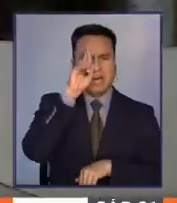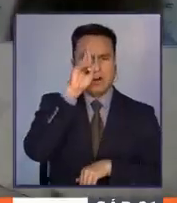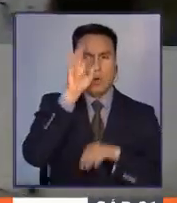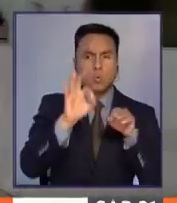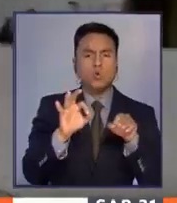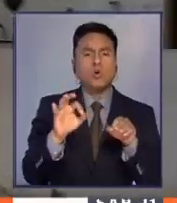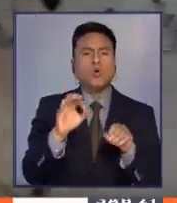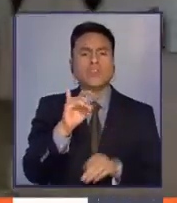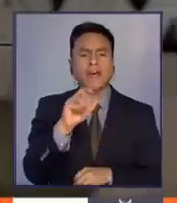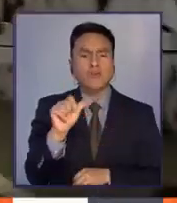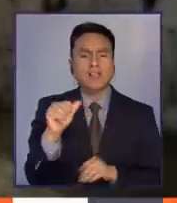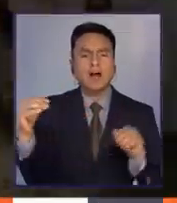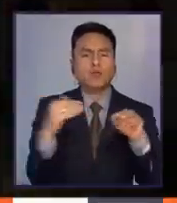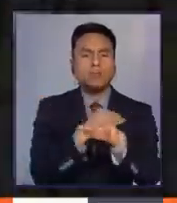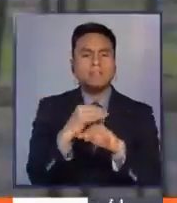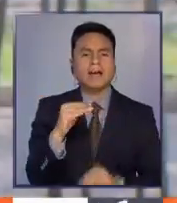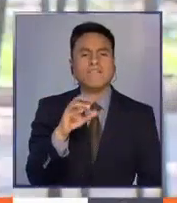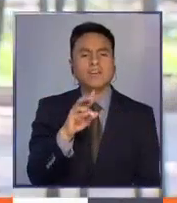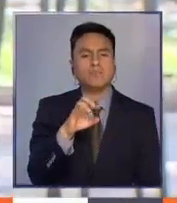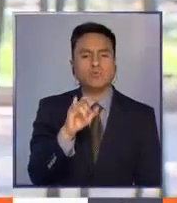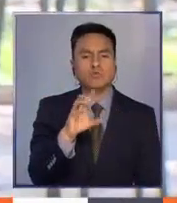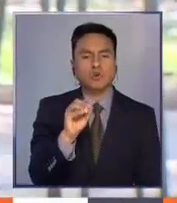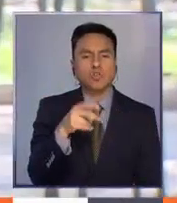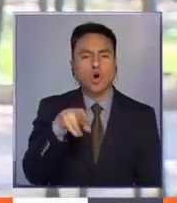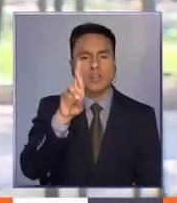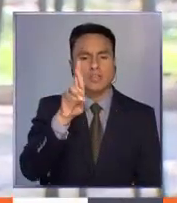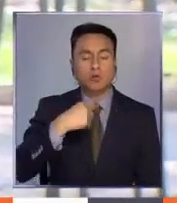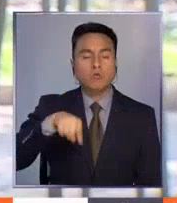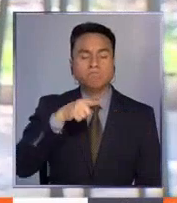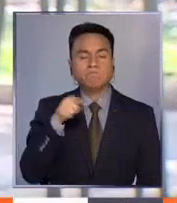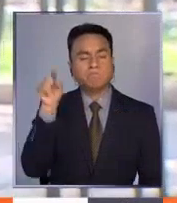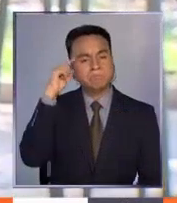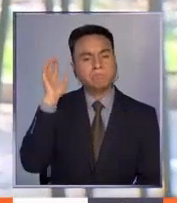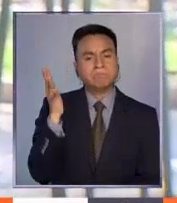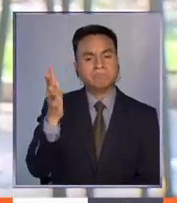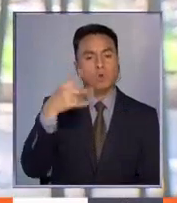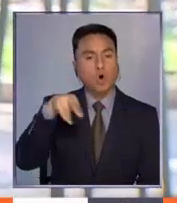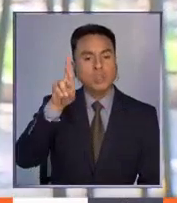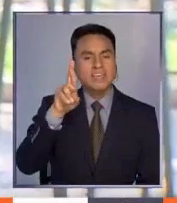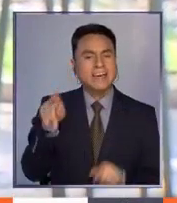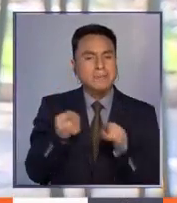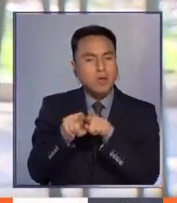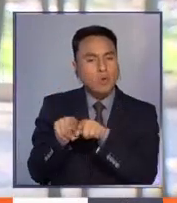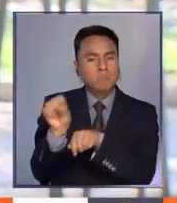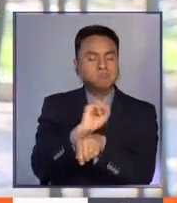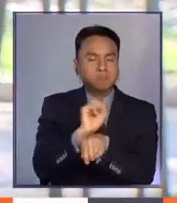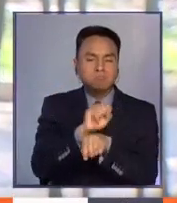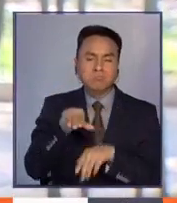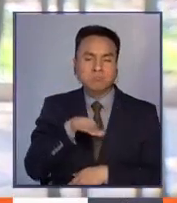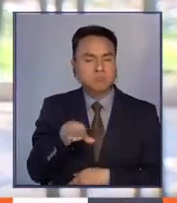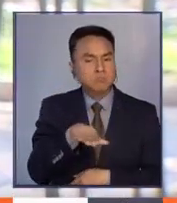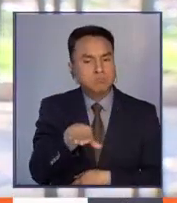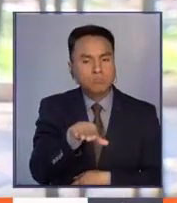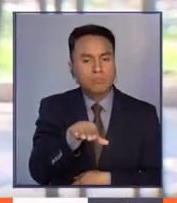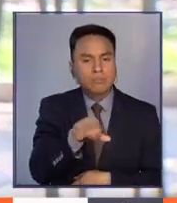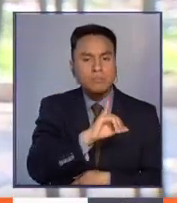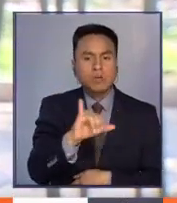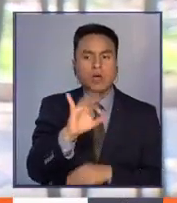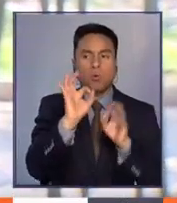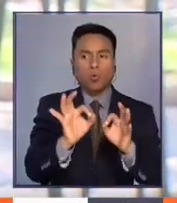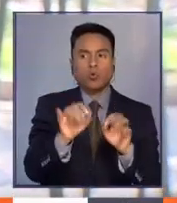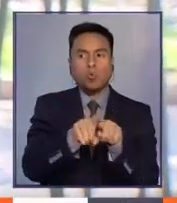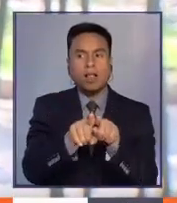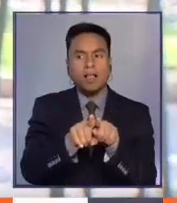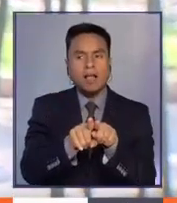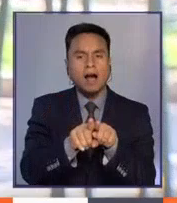trébol de la autopista Vespucio Norte. Veníamos viajando desde el norte con mi hermano, entonces aquí al tomar la